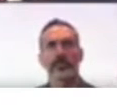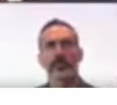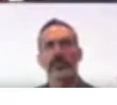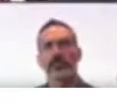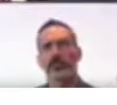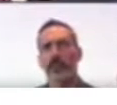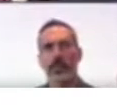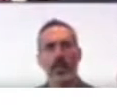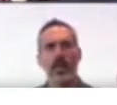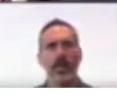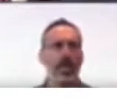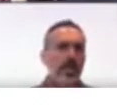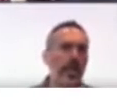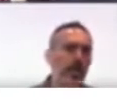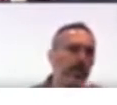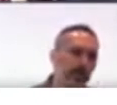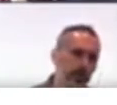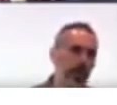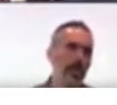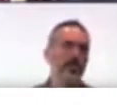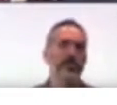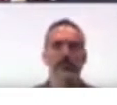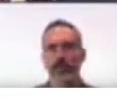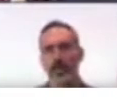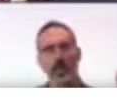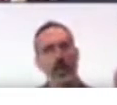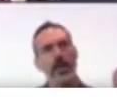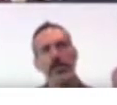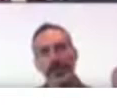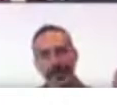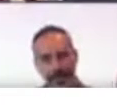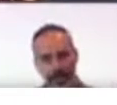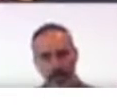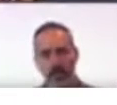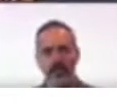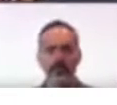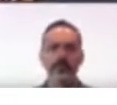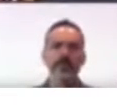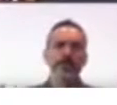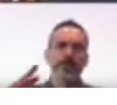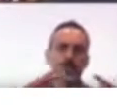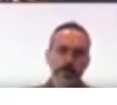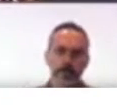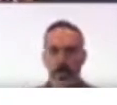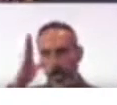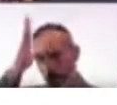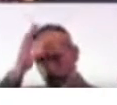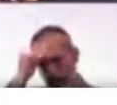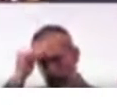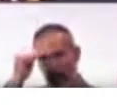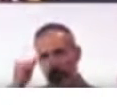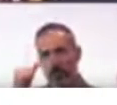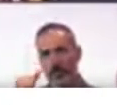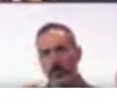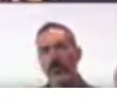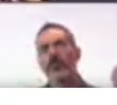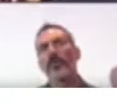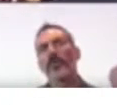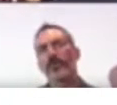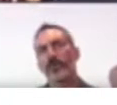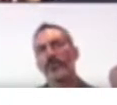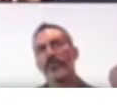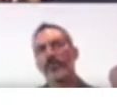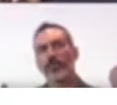basura de Puebla, estamos ahí metidos nosotros, en todo, diseñando los modelos de negocios, los modelos